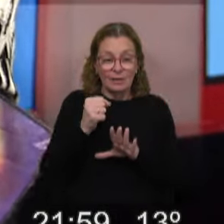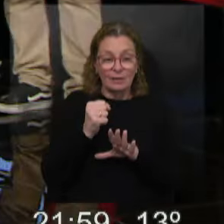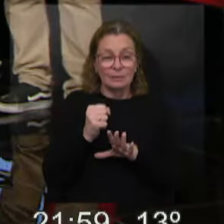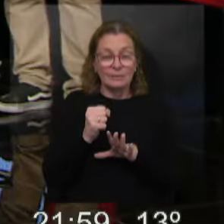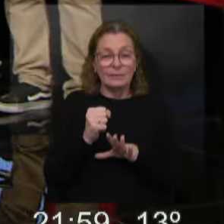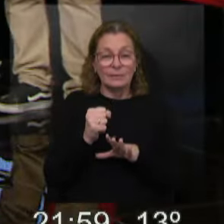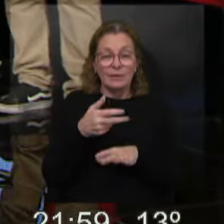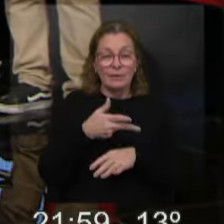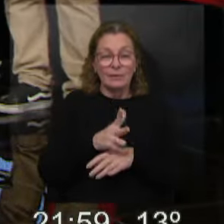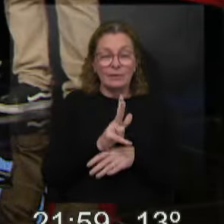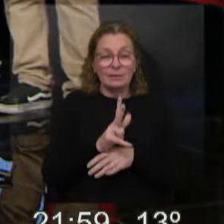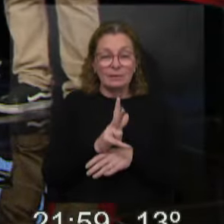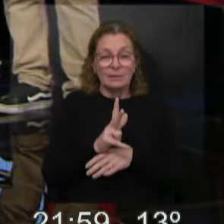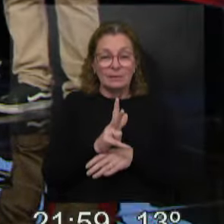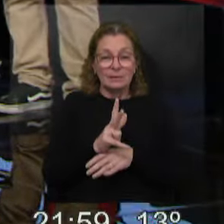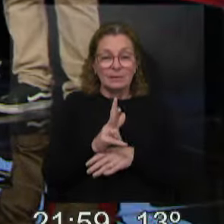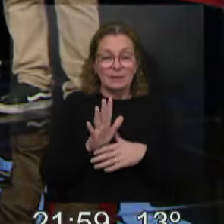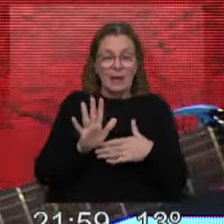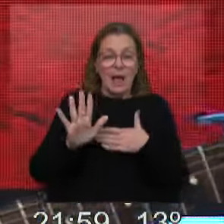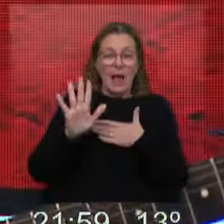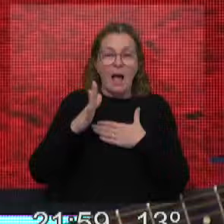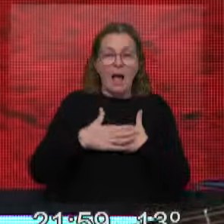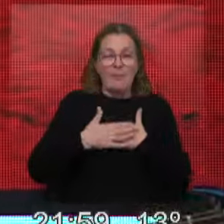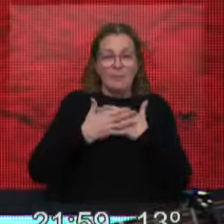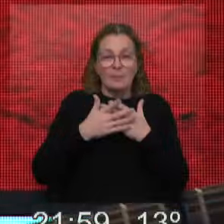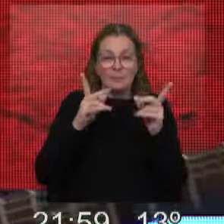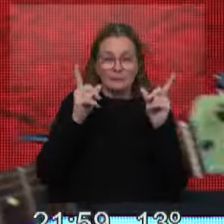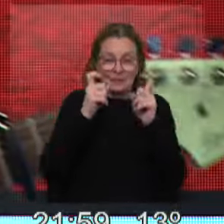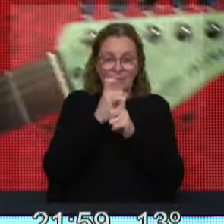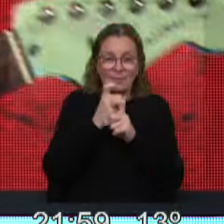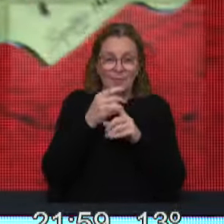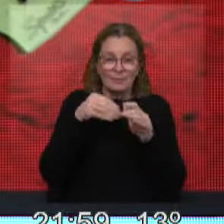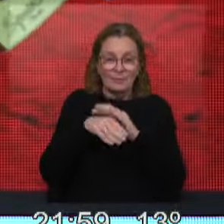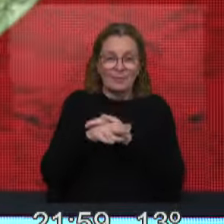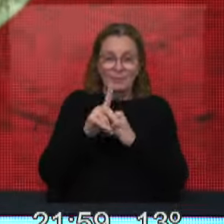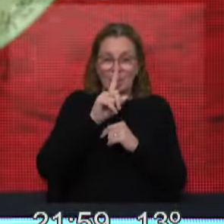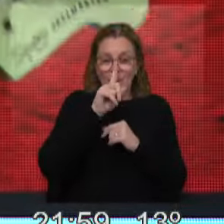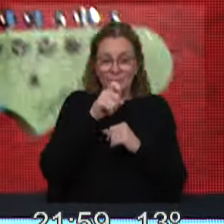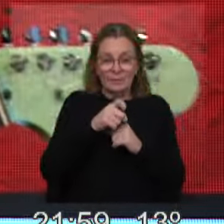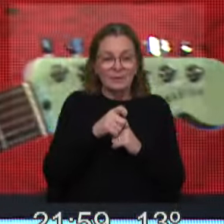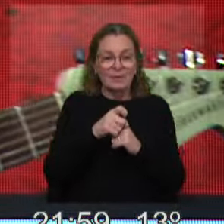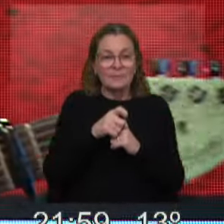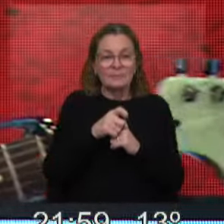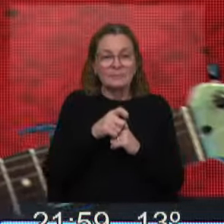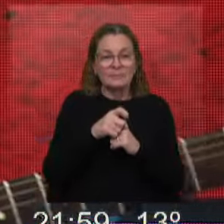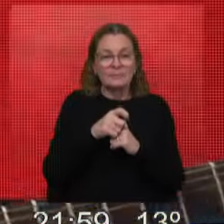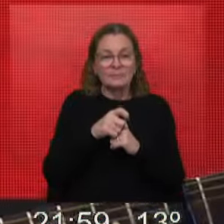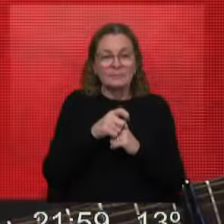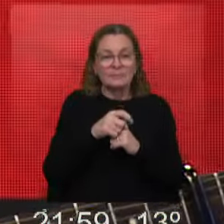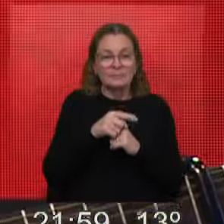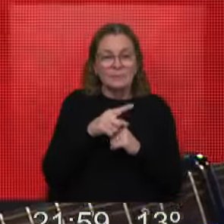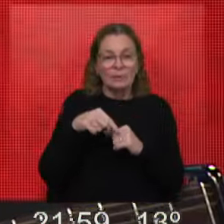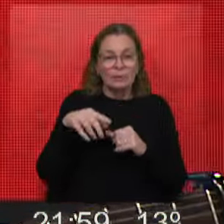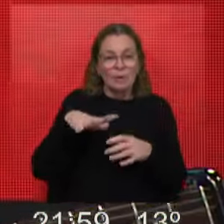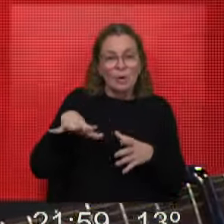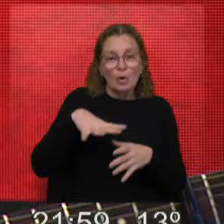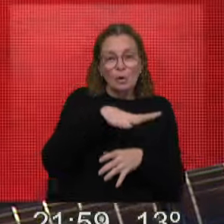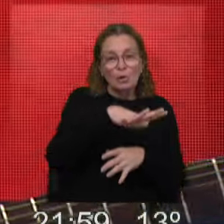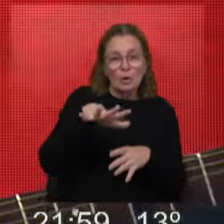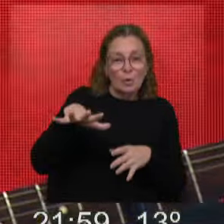una fecha patriota tacuarembuense que vinimos a copar Montevideo. Son todas las bandas